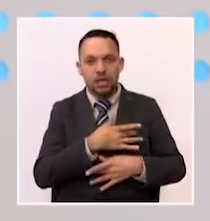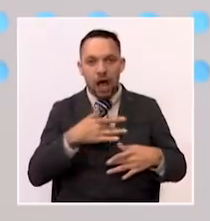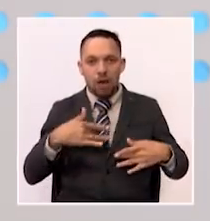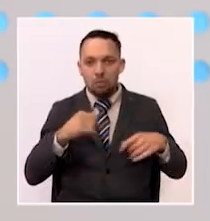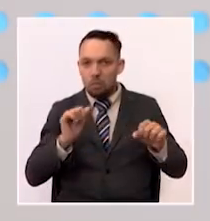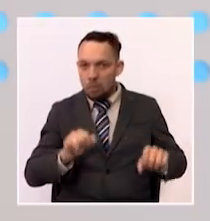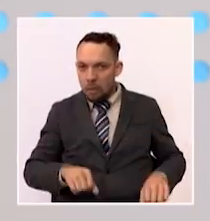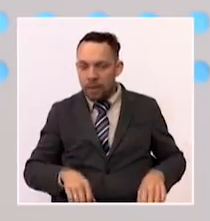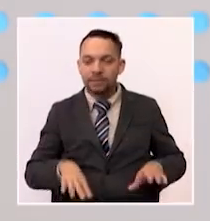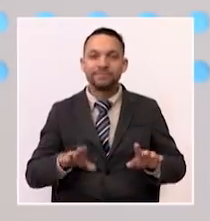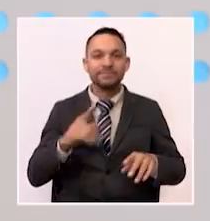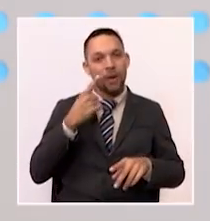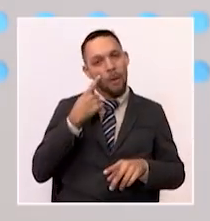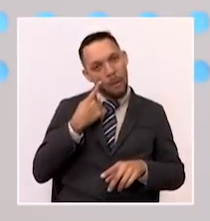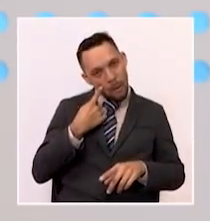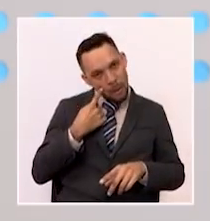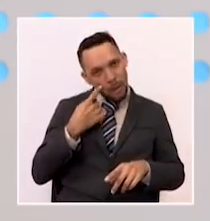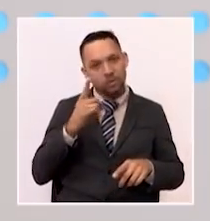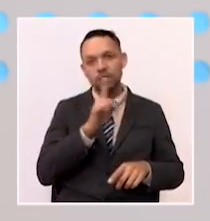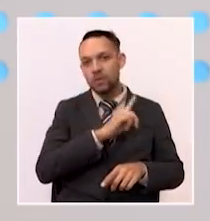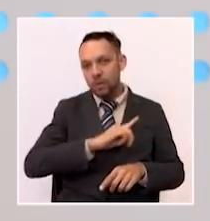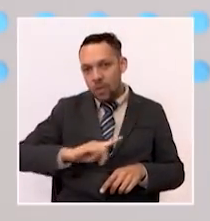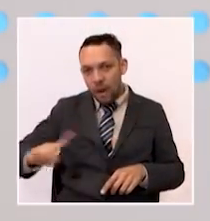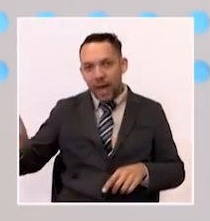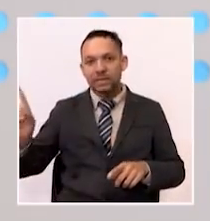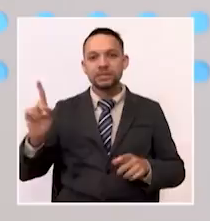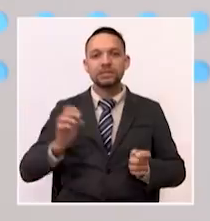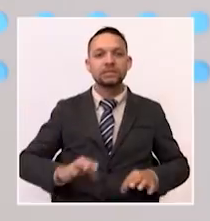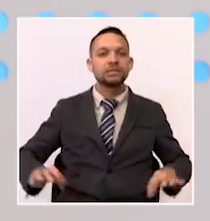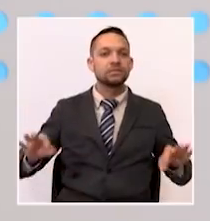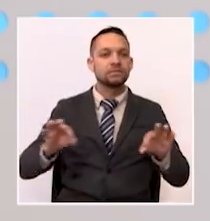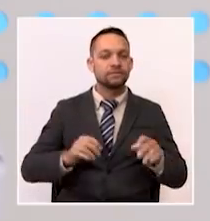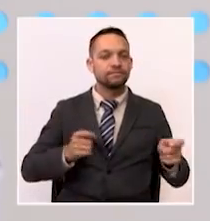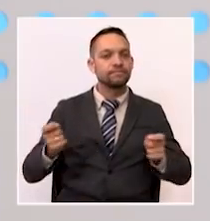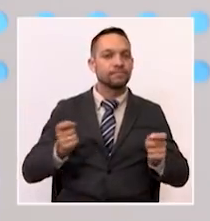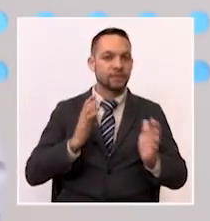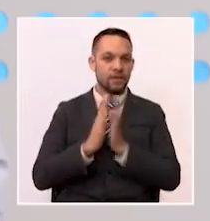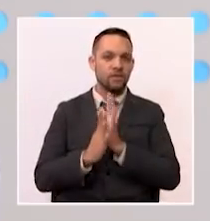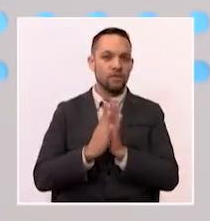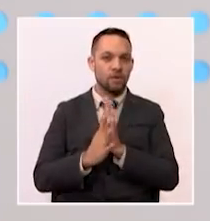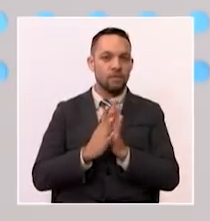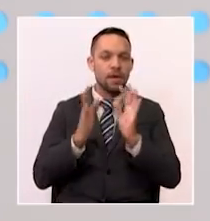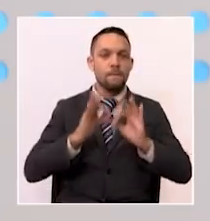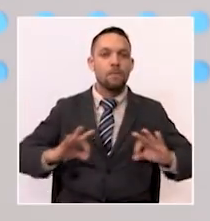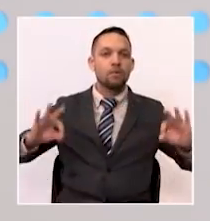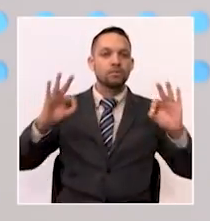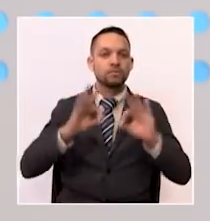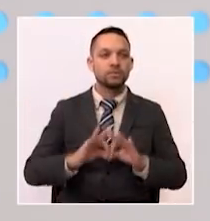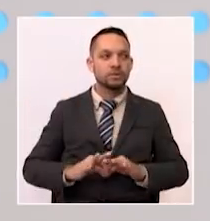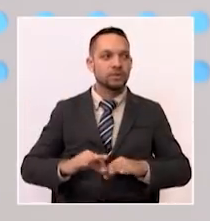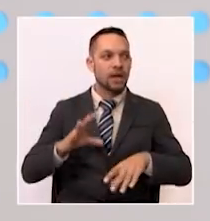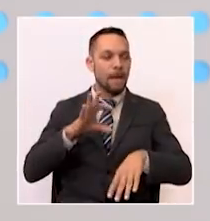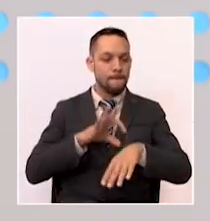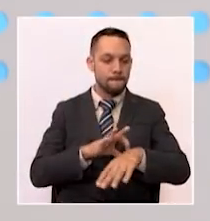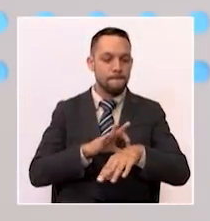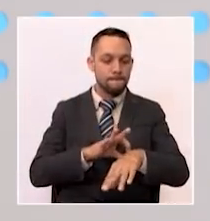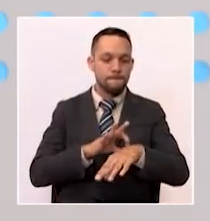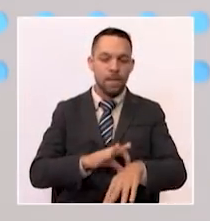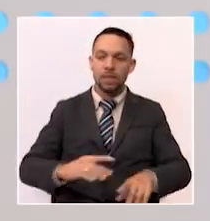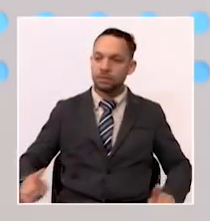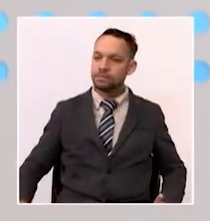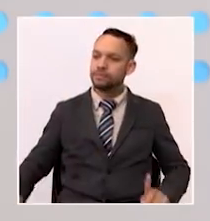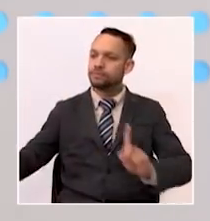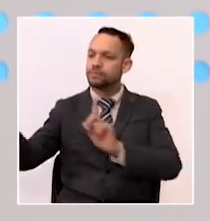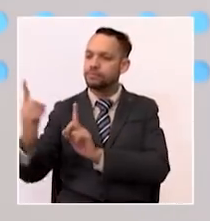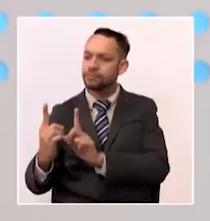tomar. Entonces, después de este corte, estén muy atentos porque vamos a hablar muy bien acerca de la importancia de consultar para aclarar qué es lo